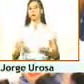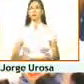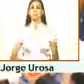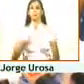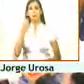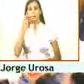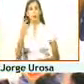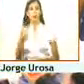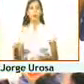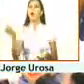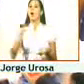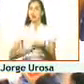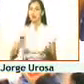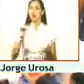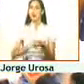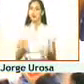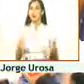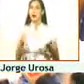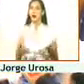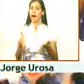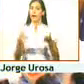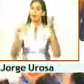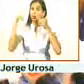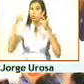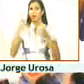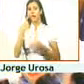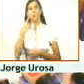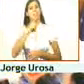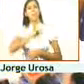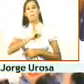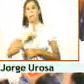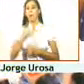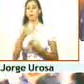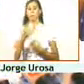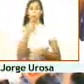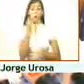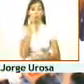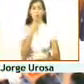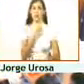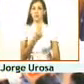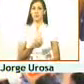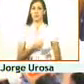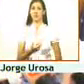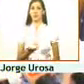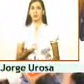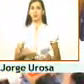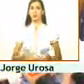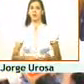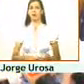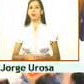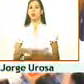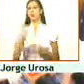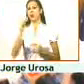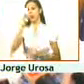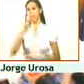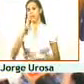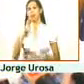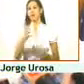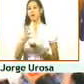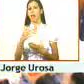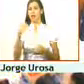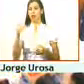sucesivos procesos electorales. Igualmente se desconoce la voluntad popular que ha electo a todos los gobernadores y alcaldes de nuestro